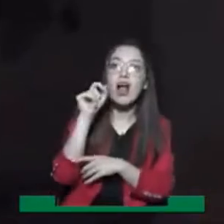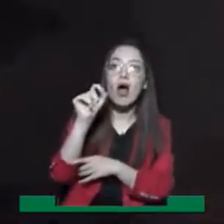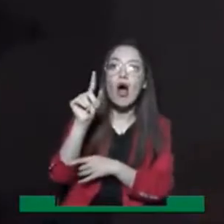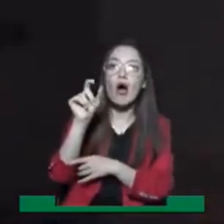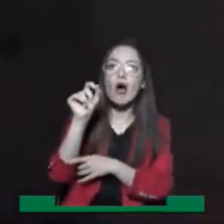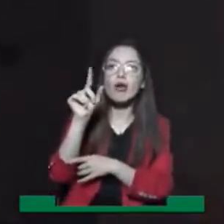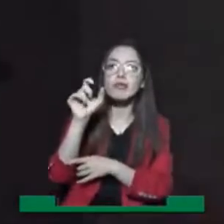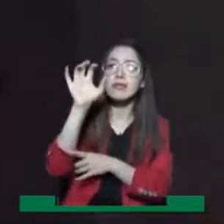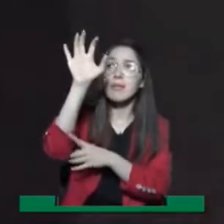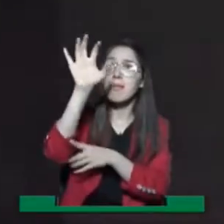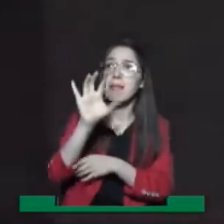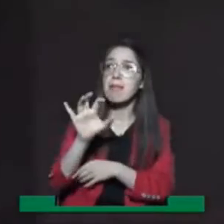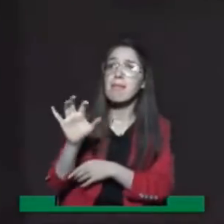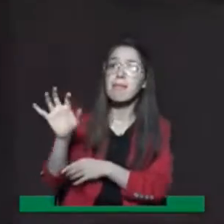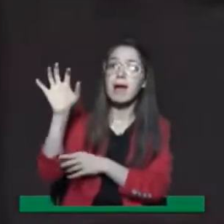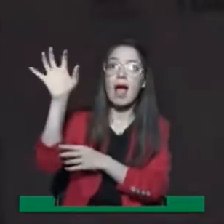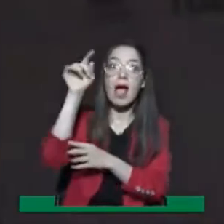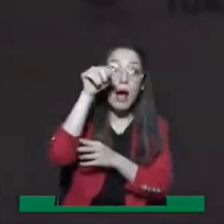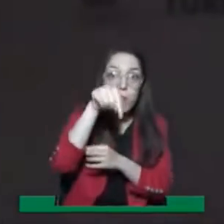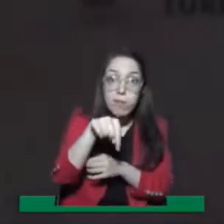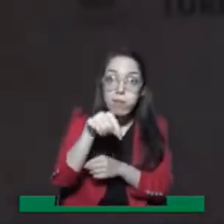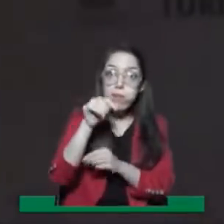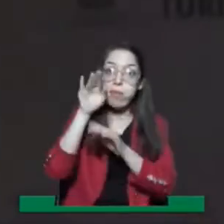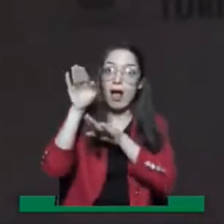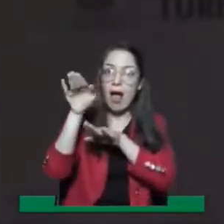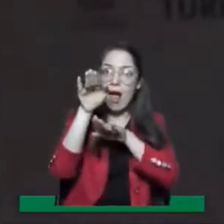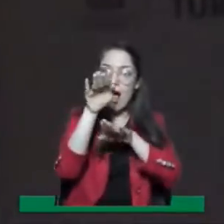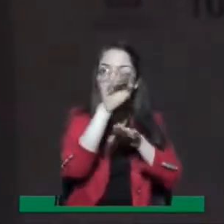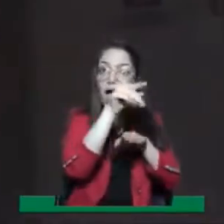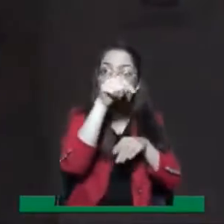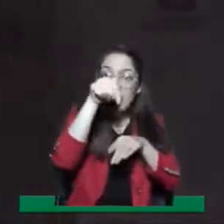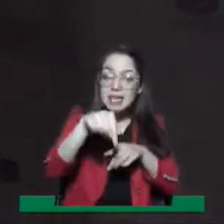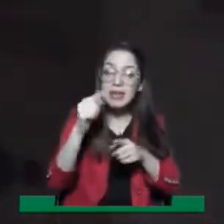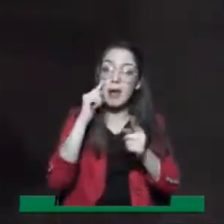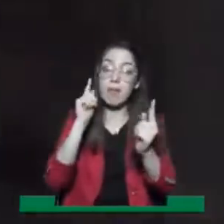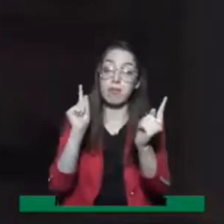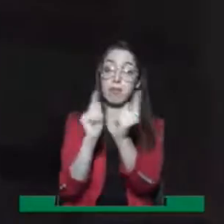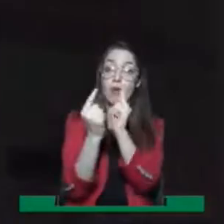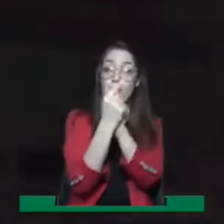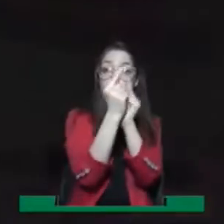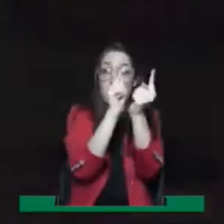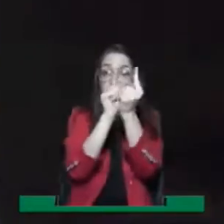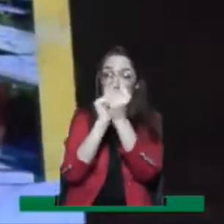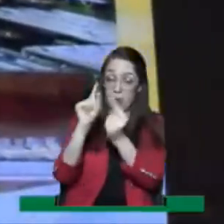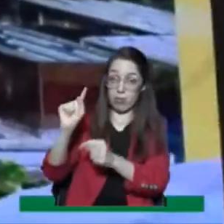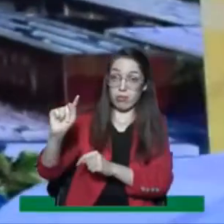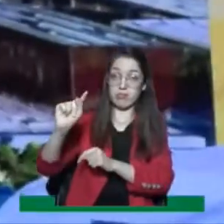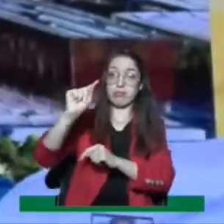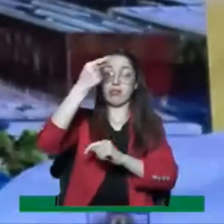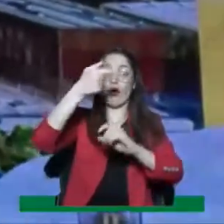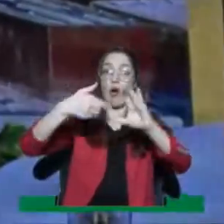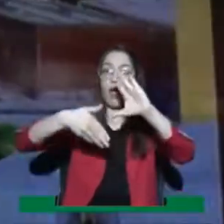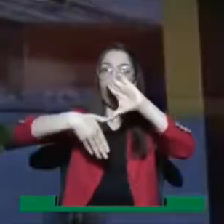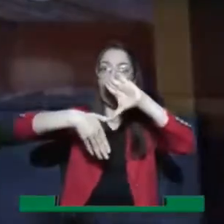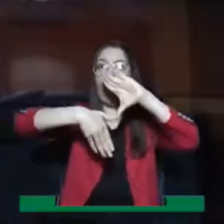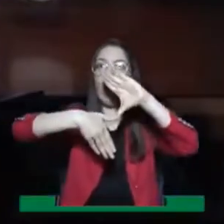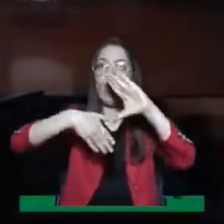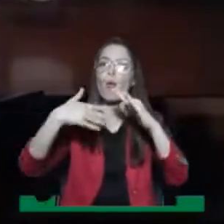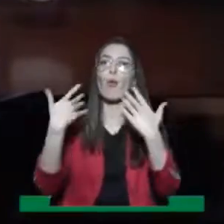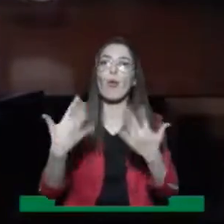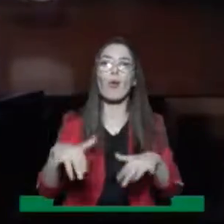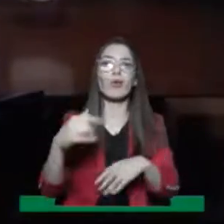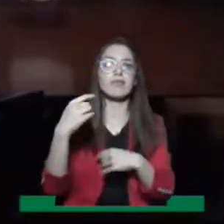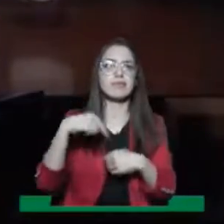están representados en este encuentro, el primer encuentro de las Américas que estamos celebrando en nuestro país y Colombia.